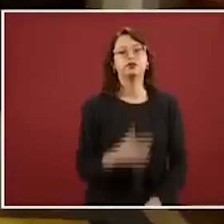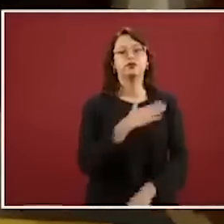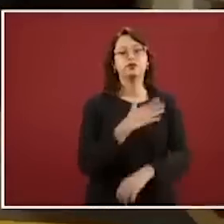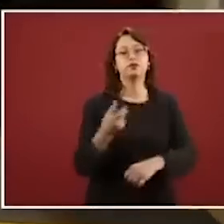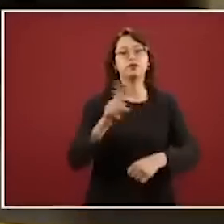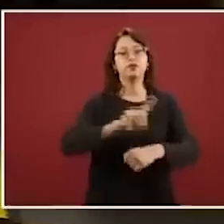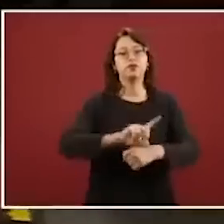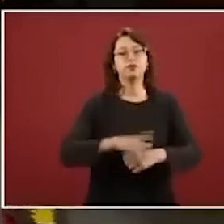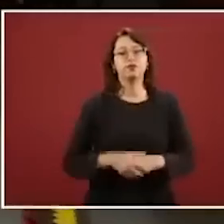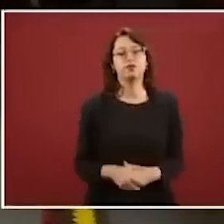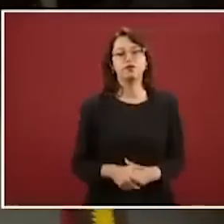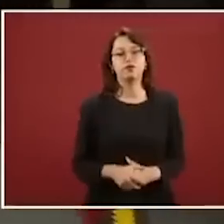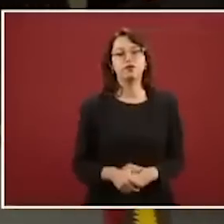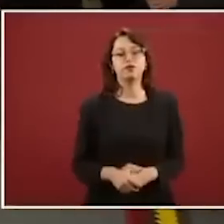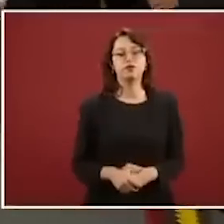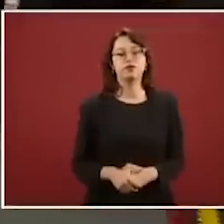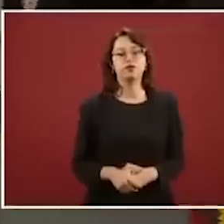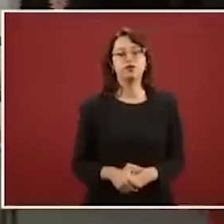días.